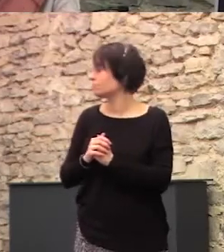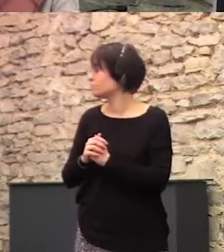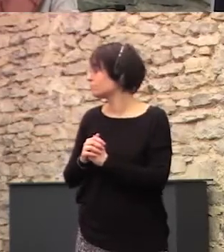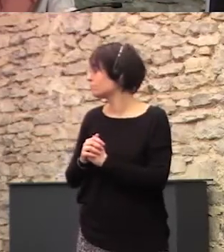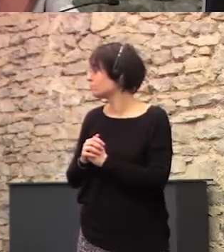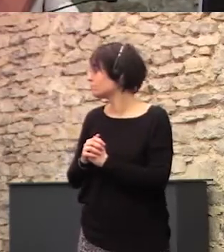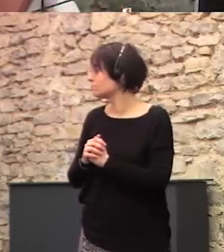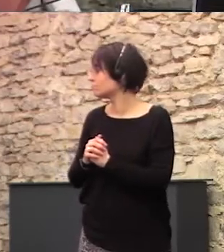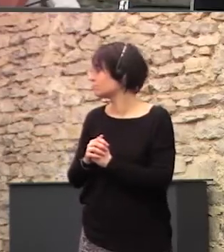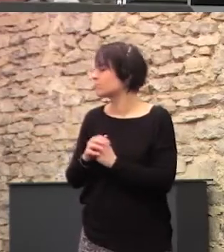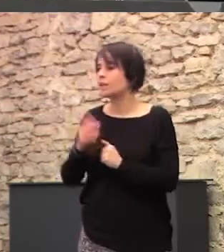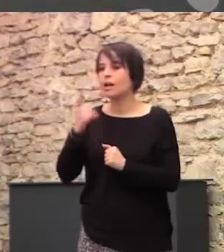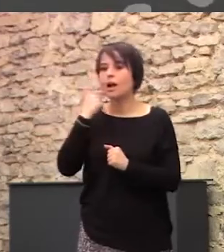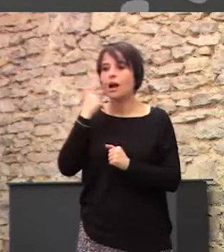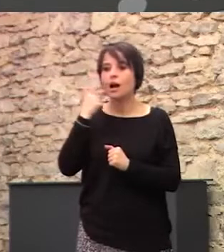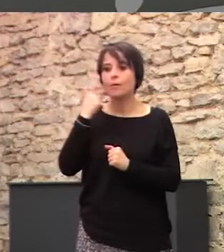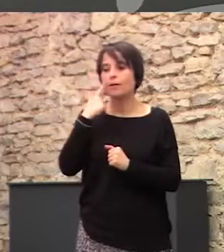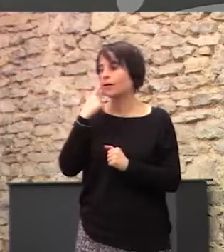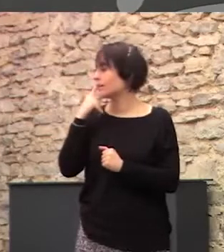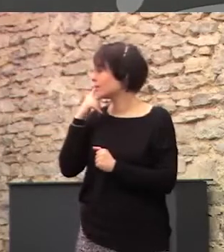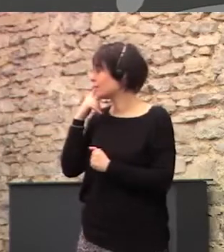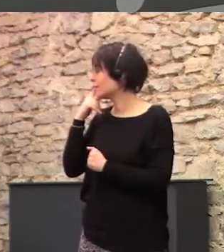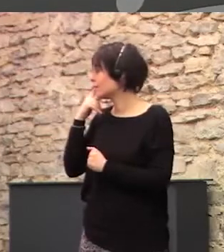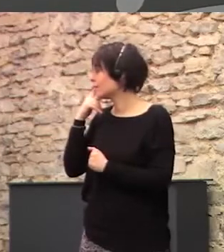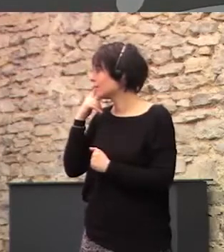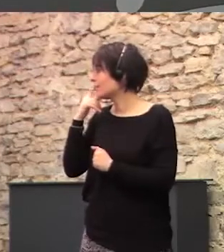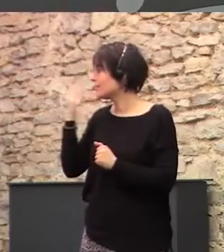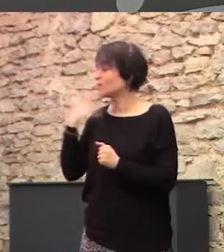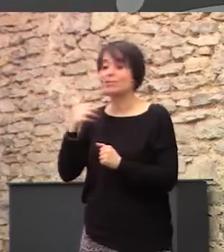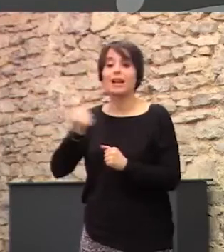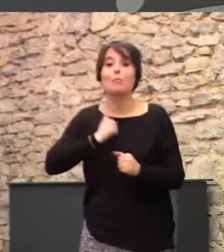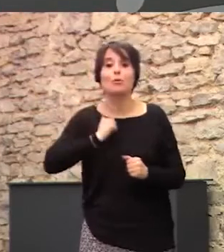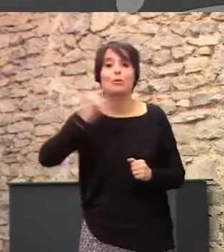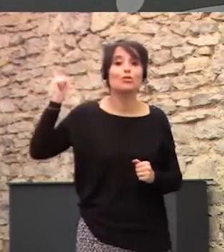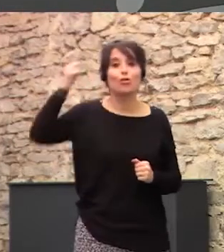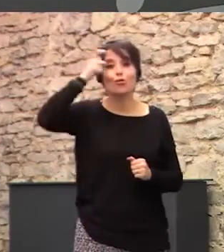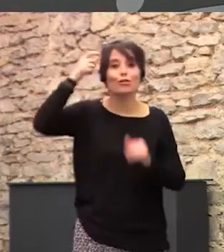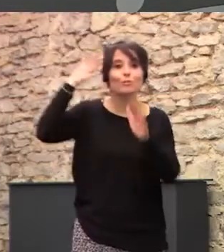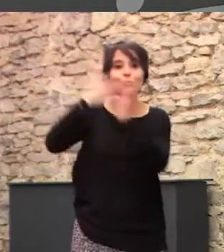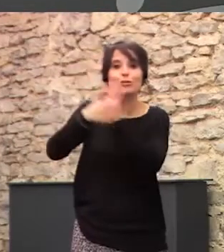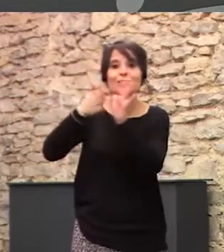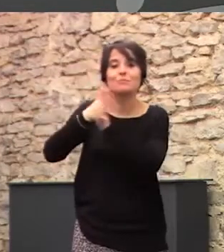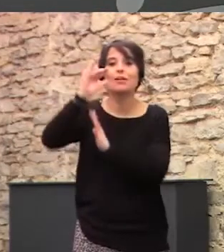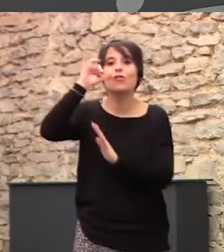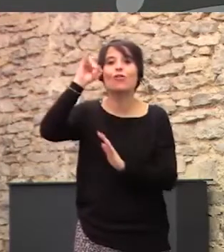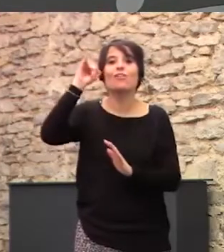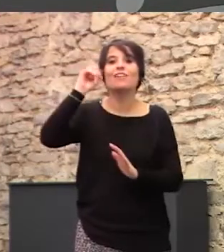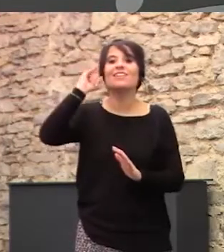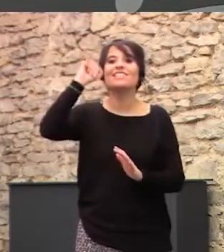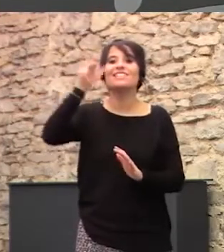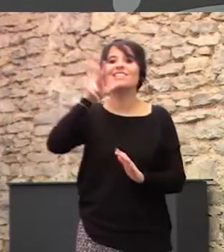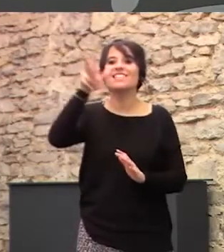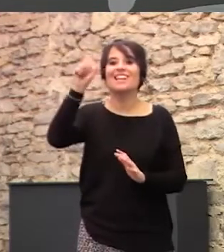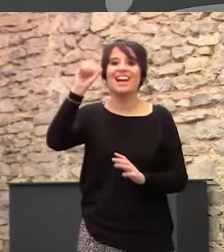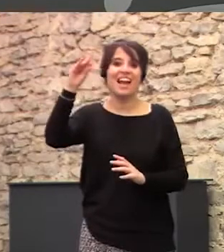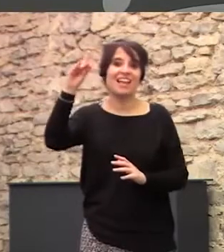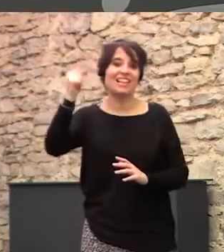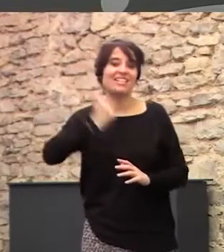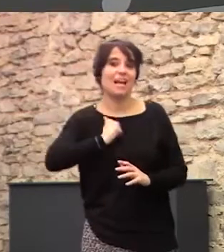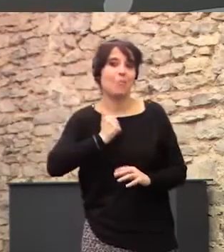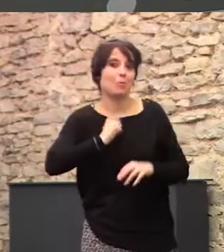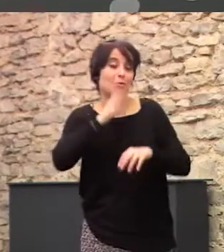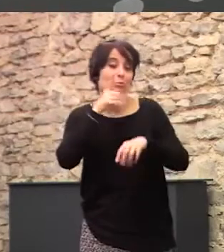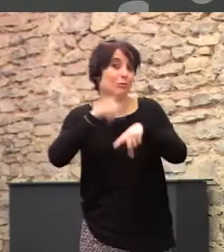La verdad es que ha sido una exposición muy completa. ¿Explico el concepto de jihad? Muy bien, sí. Si quieres... Lo aprovecho como no me ha dado